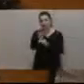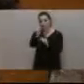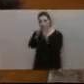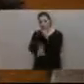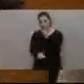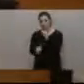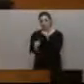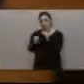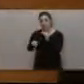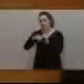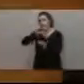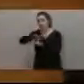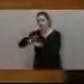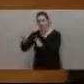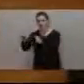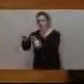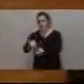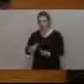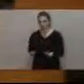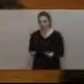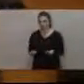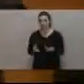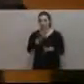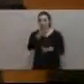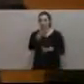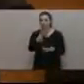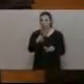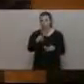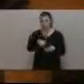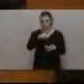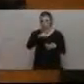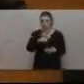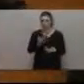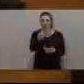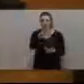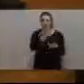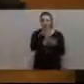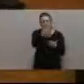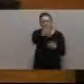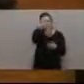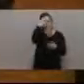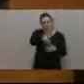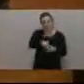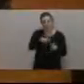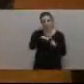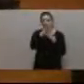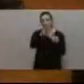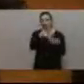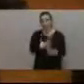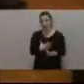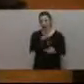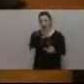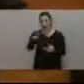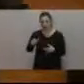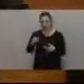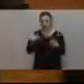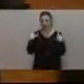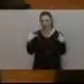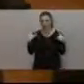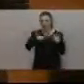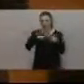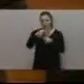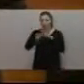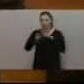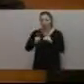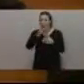los incumplimientos. Por eso, en esta ocasión, le pedimos que sea consciente de la situación actual que sufren estas personas y sus familias, que en